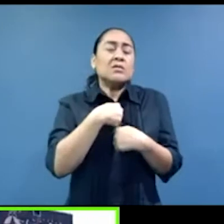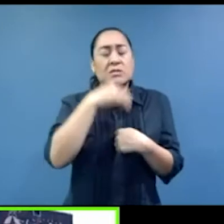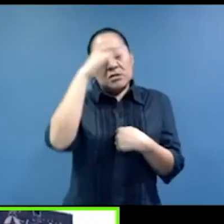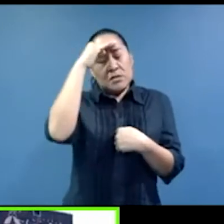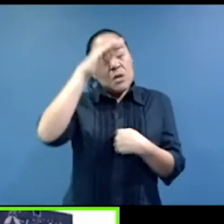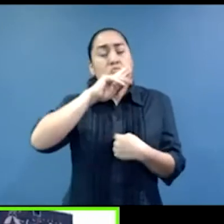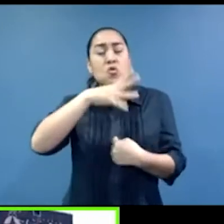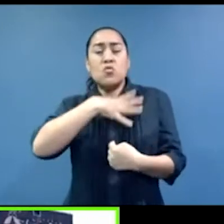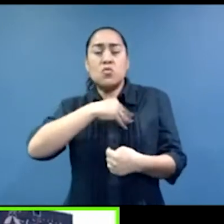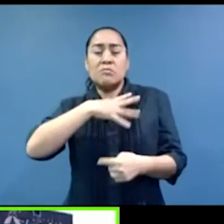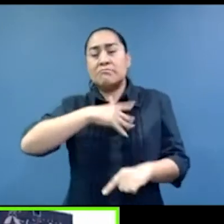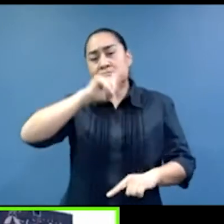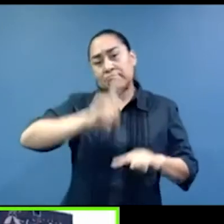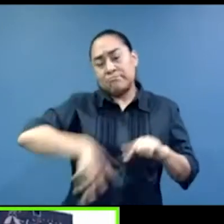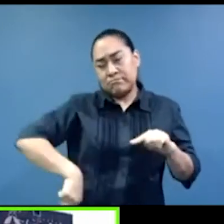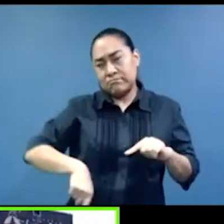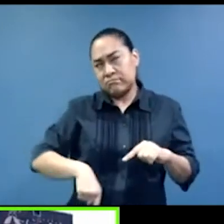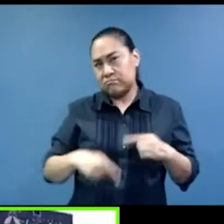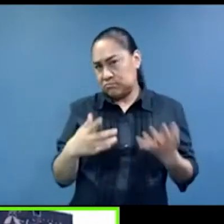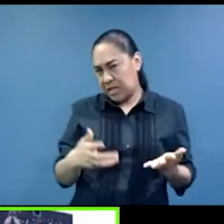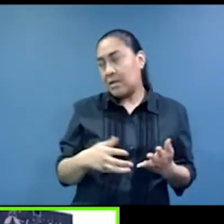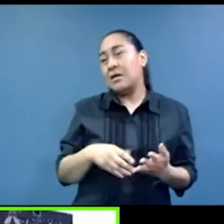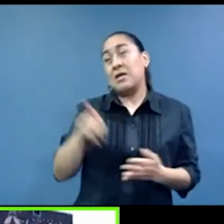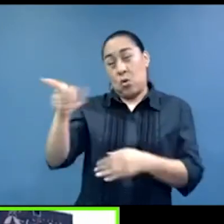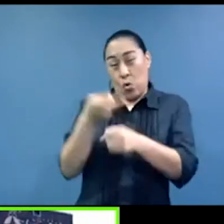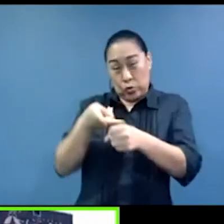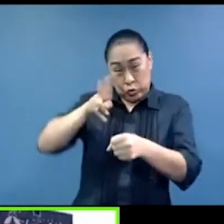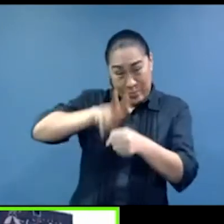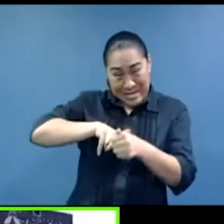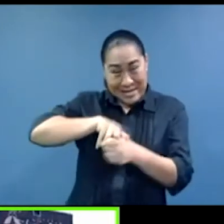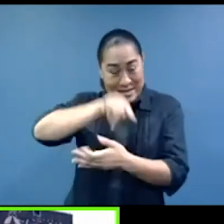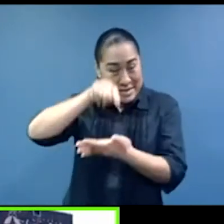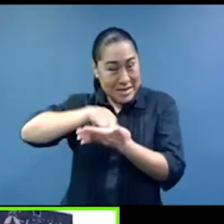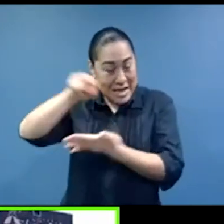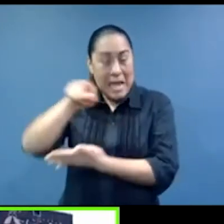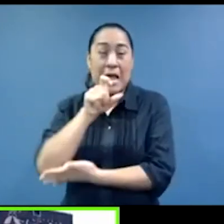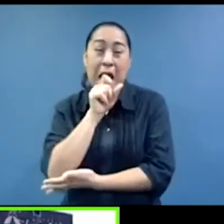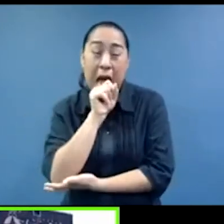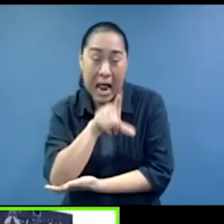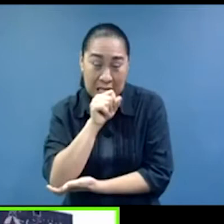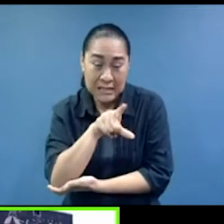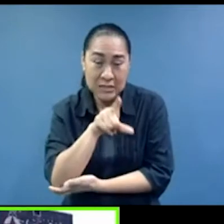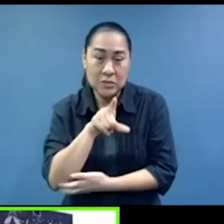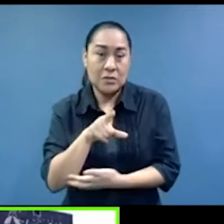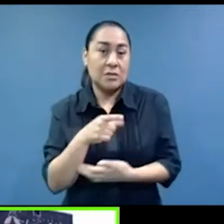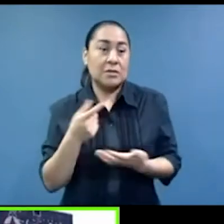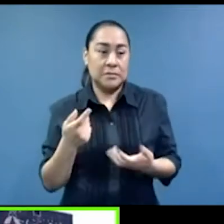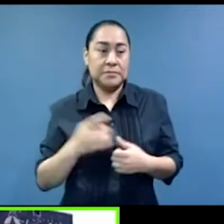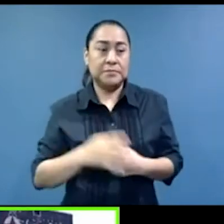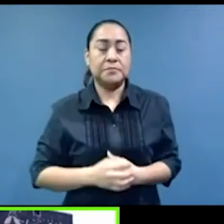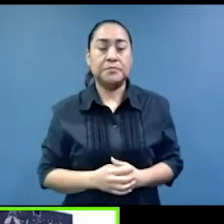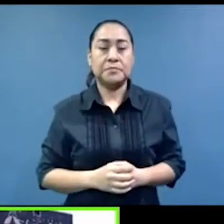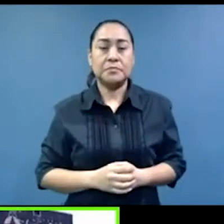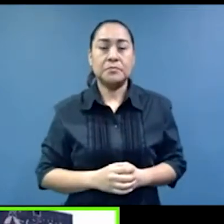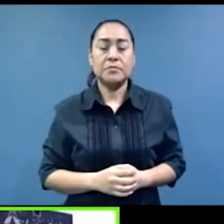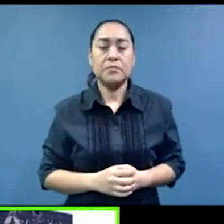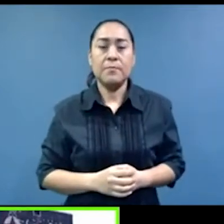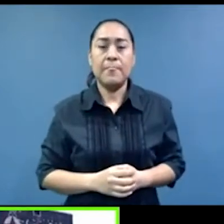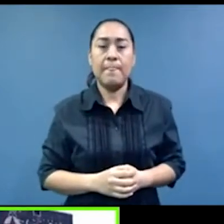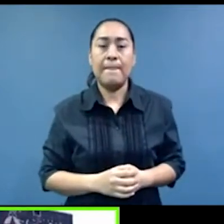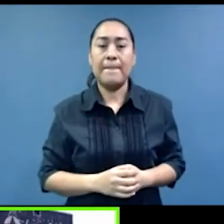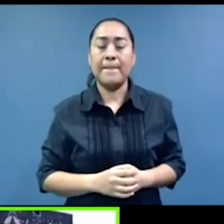sin embargo, esta clínica en Jalisco, como quiero también ser